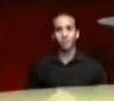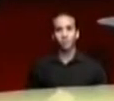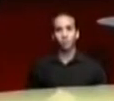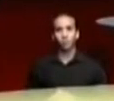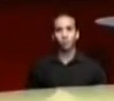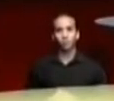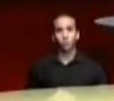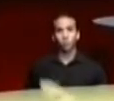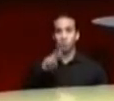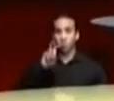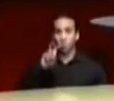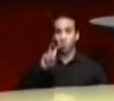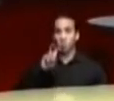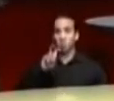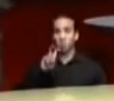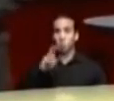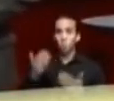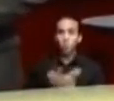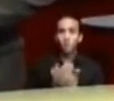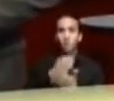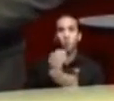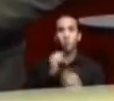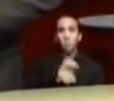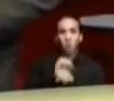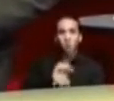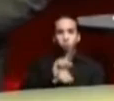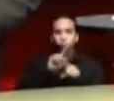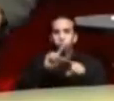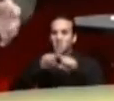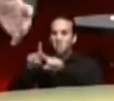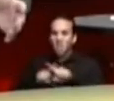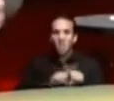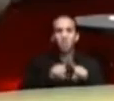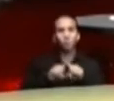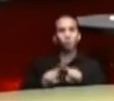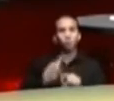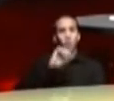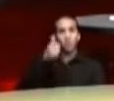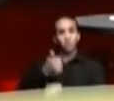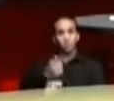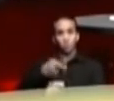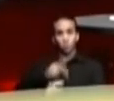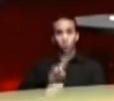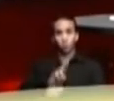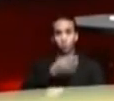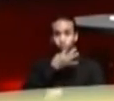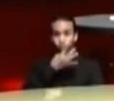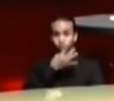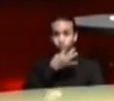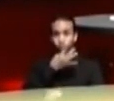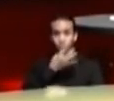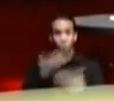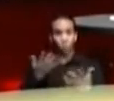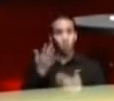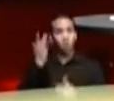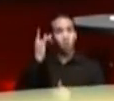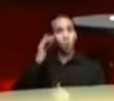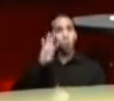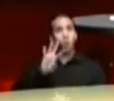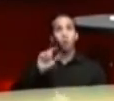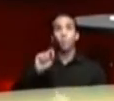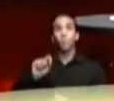Unos 200 nuevos empleos en 45 posiciones diferentes serán establecidos en el país debido a la inversión de